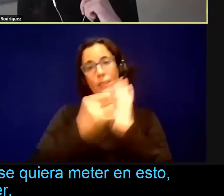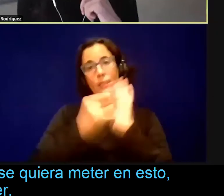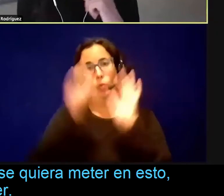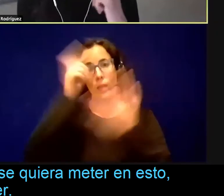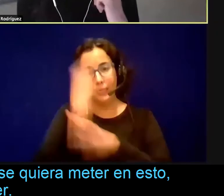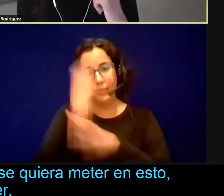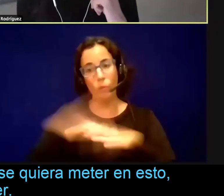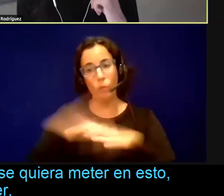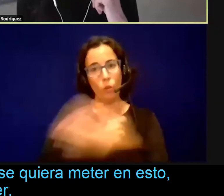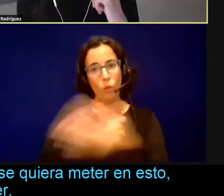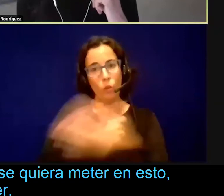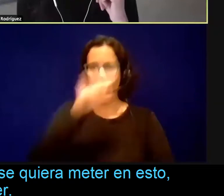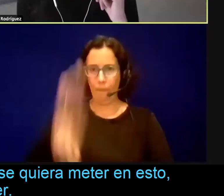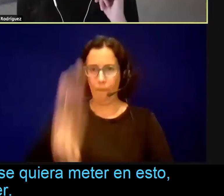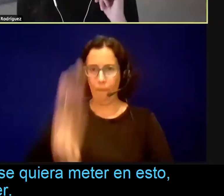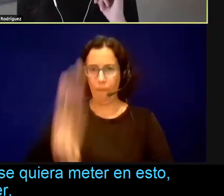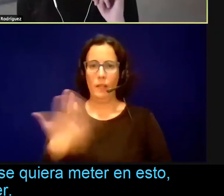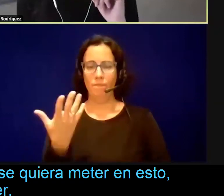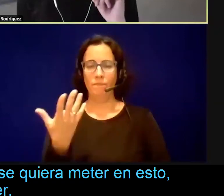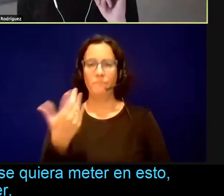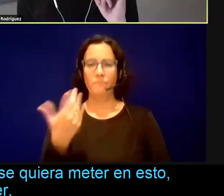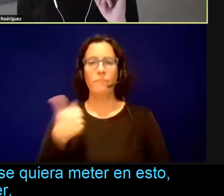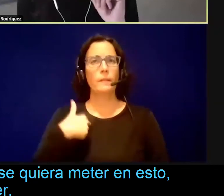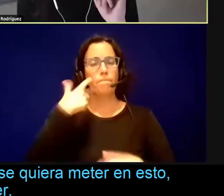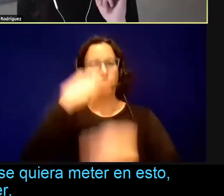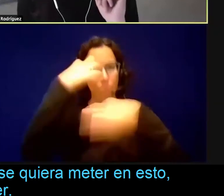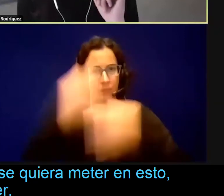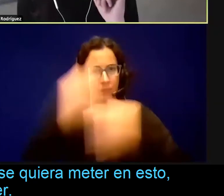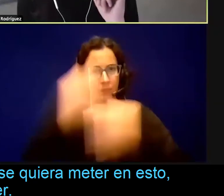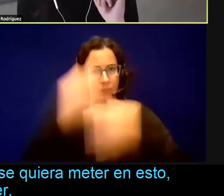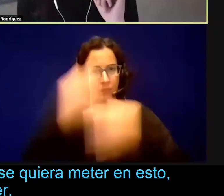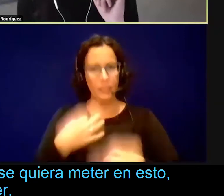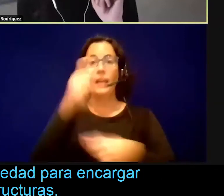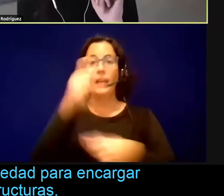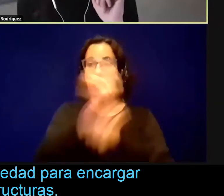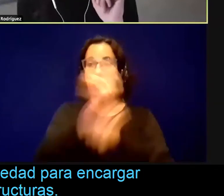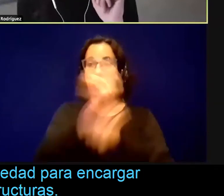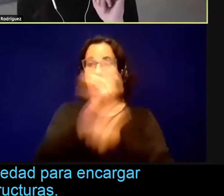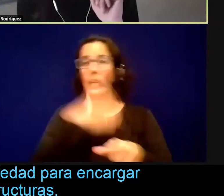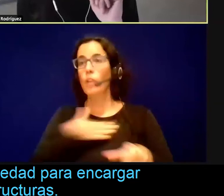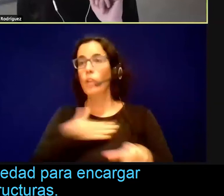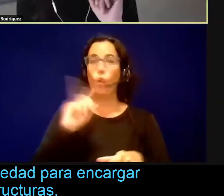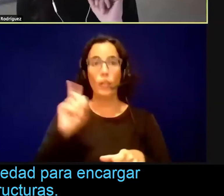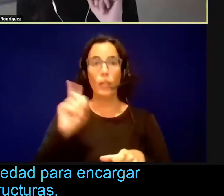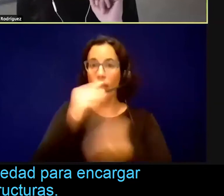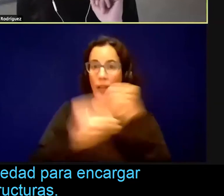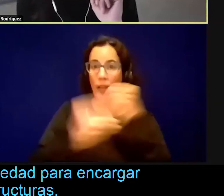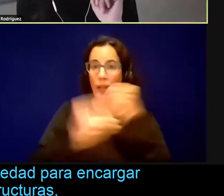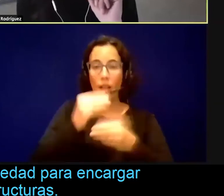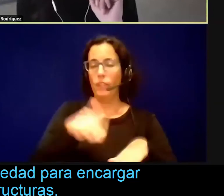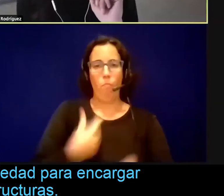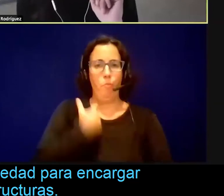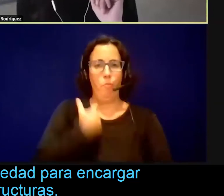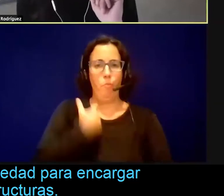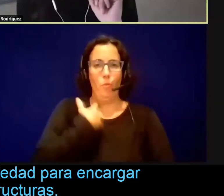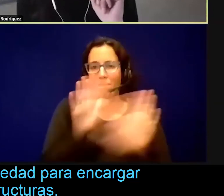también yo estoy convencida que el que no se quiera meter en esto, pues va a perder. Porque ya no existe una sociedad joven, rica, famosa y